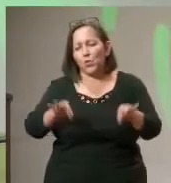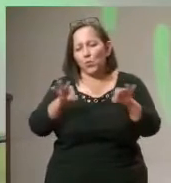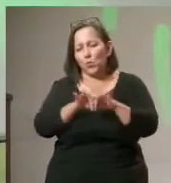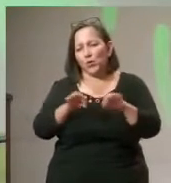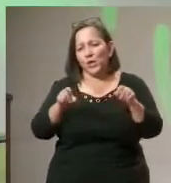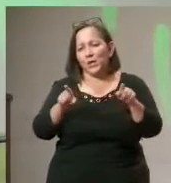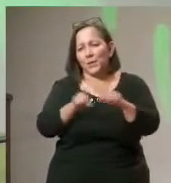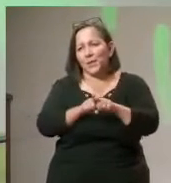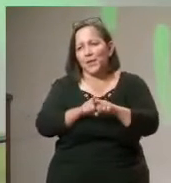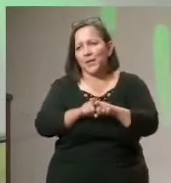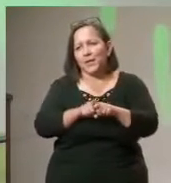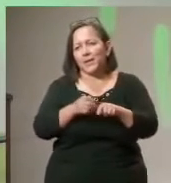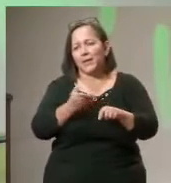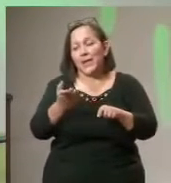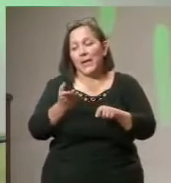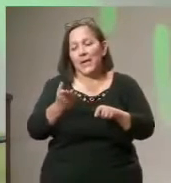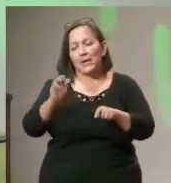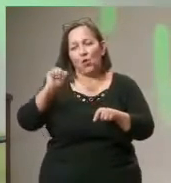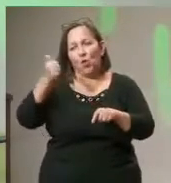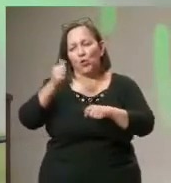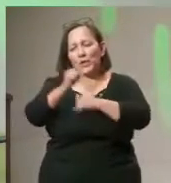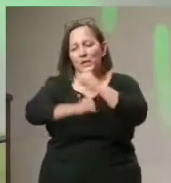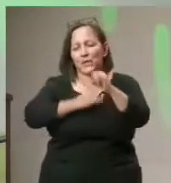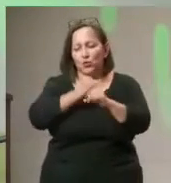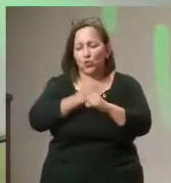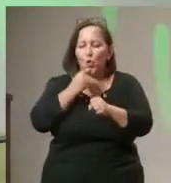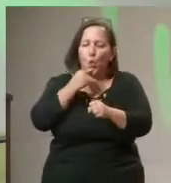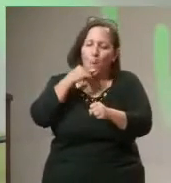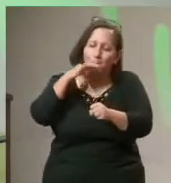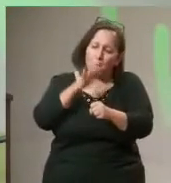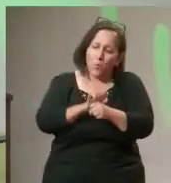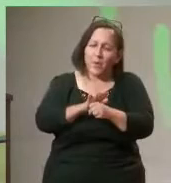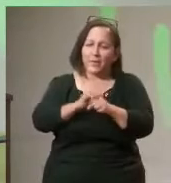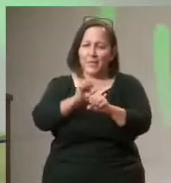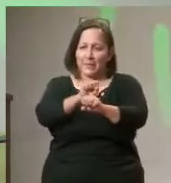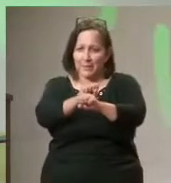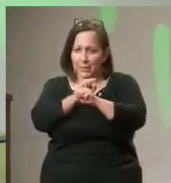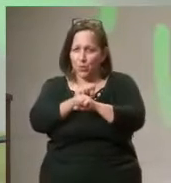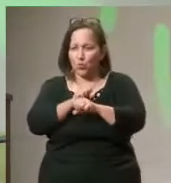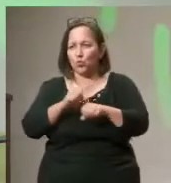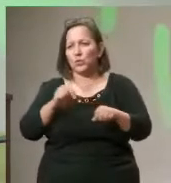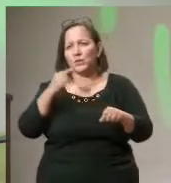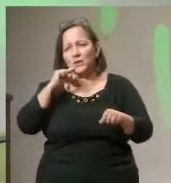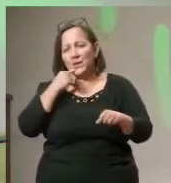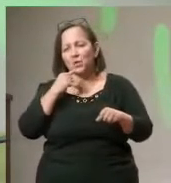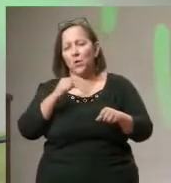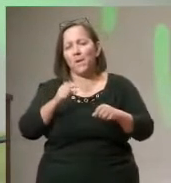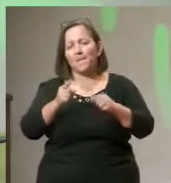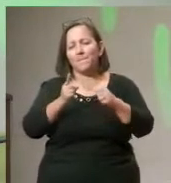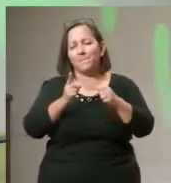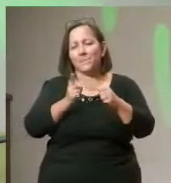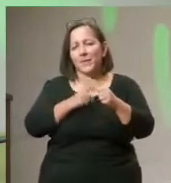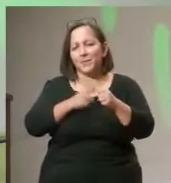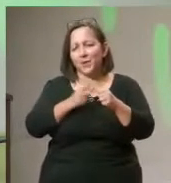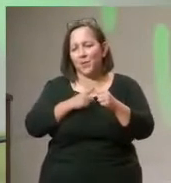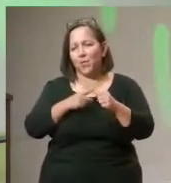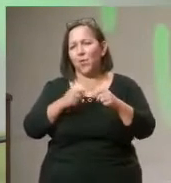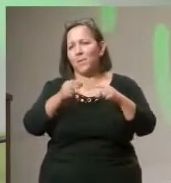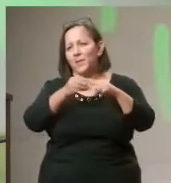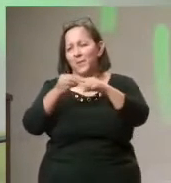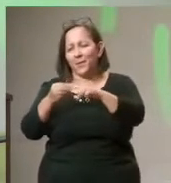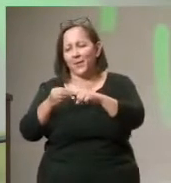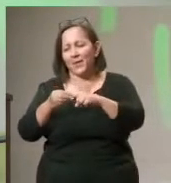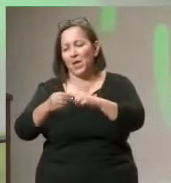es que las demás instituciones se comprometan, especialmente las municipalidades y algunos